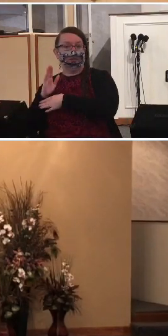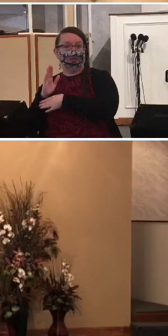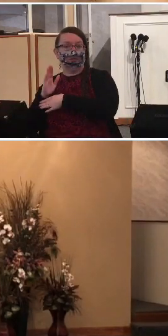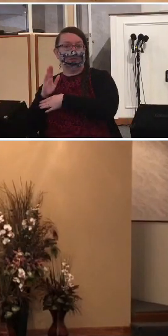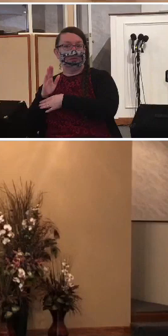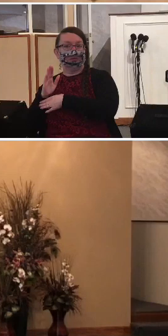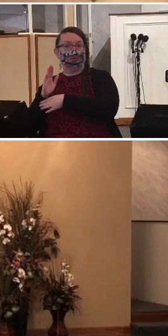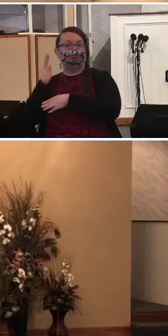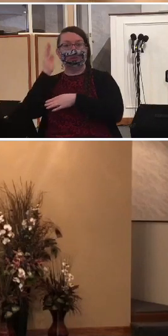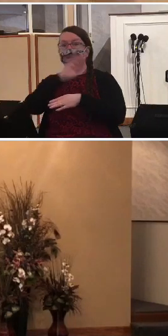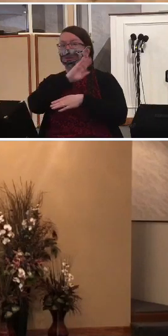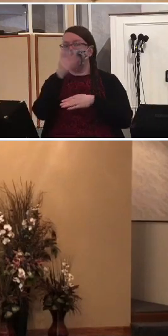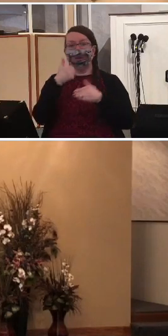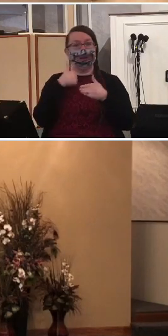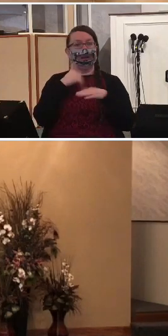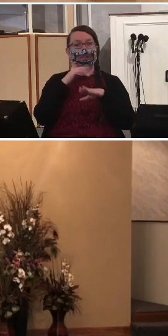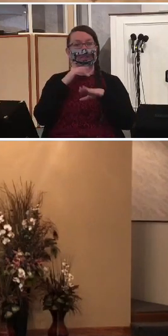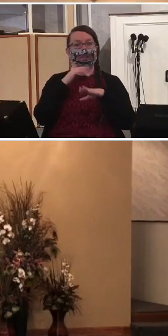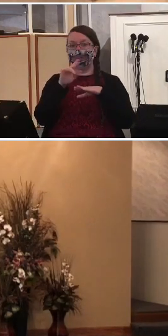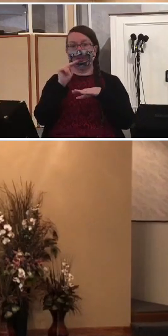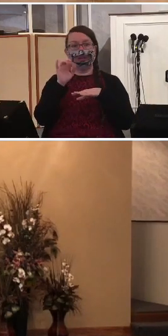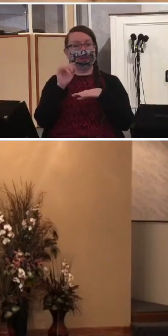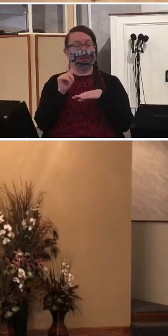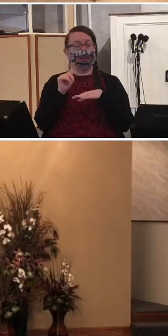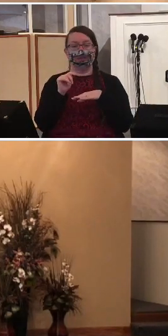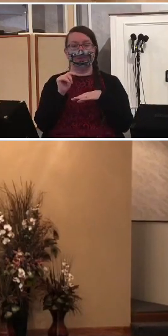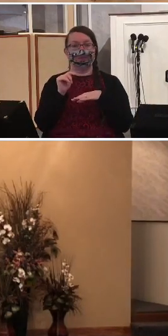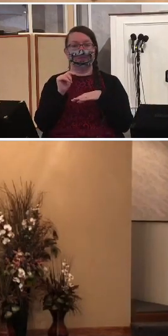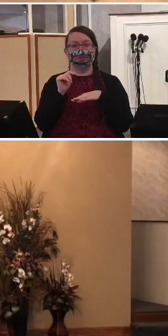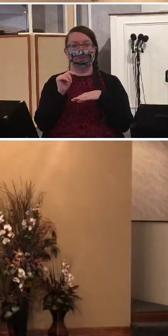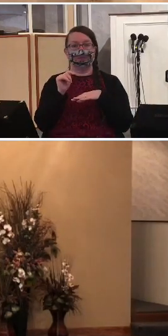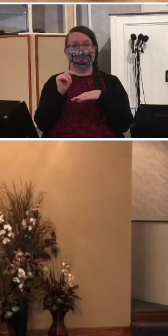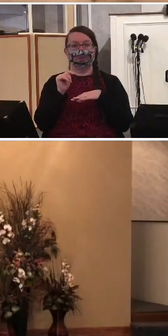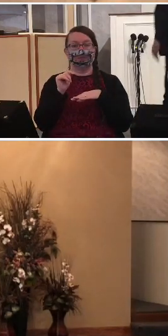nosotros nunca vamos a tener una red vacía.